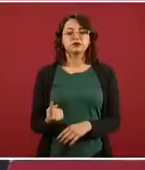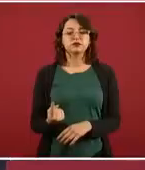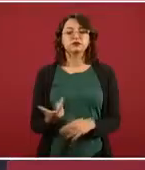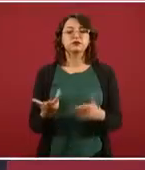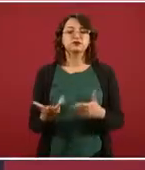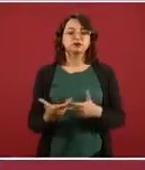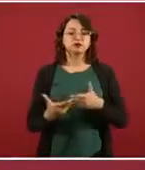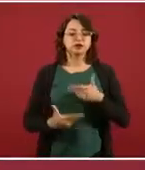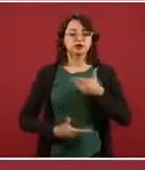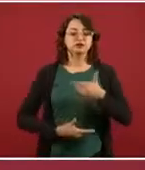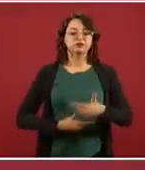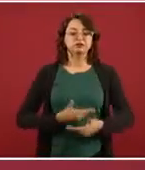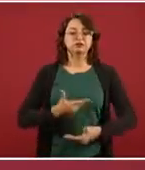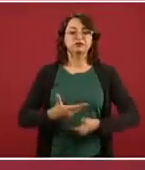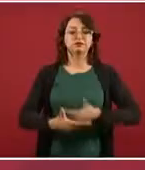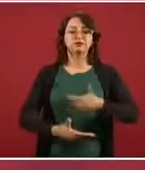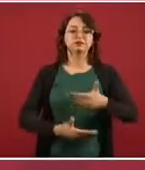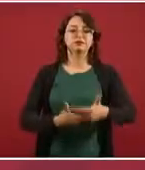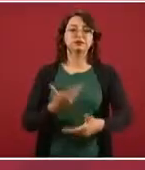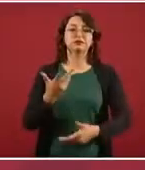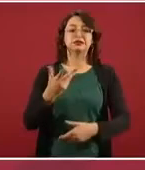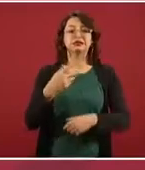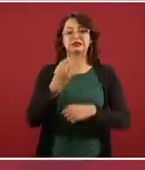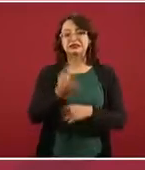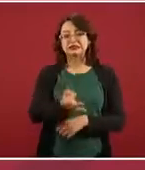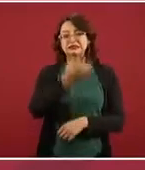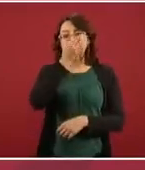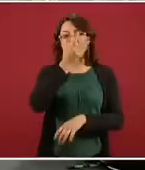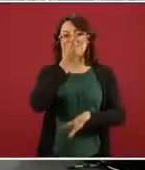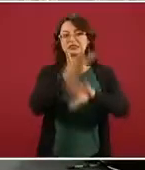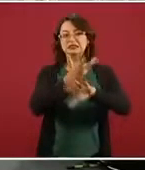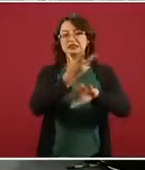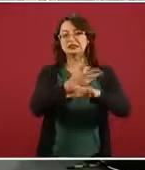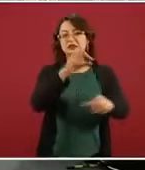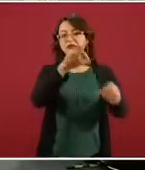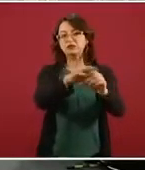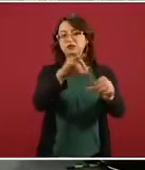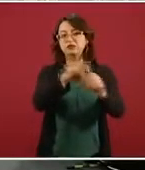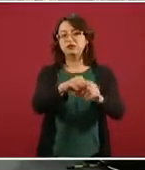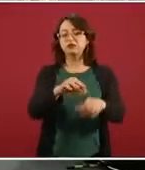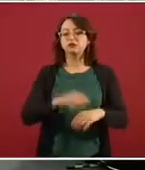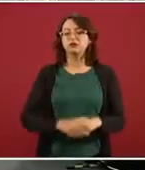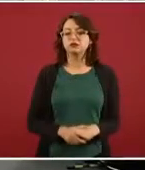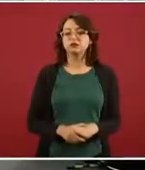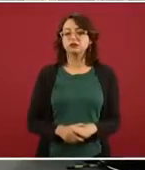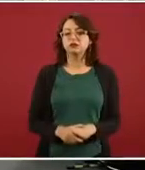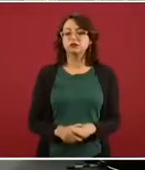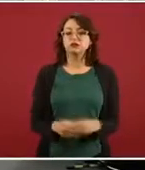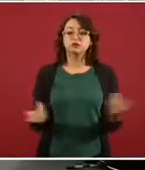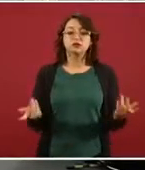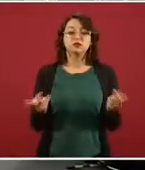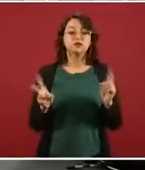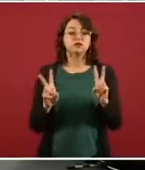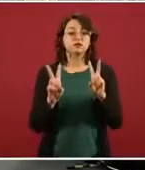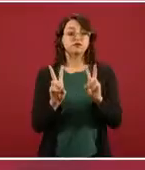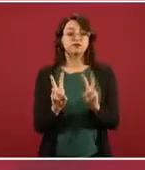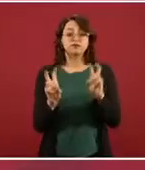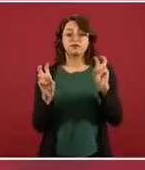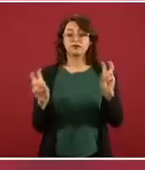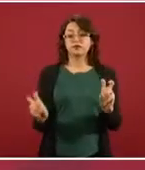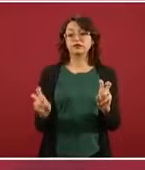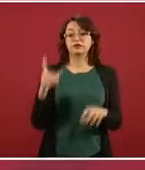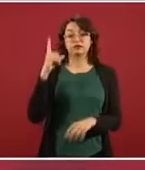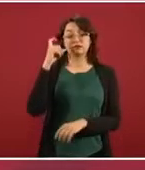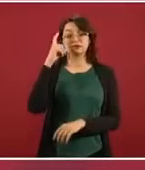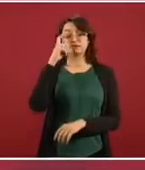los efectos que tiene el proceso electoral. Pero este tema podría descarrilar la aprobación. Este del tema TEMEC es